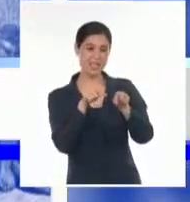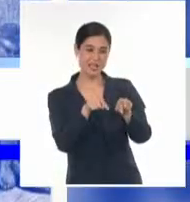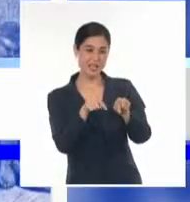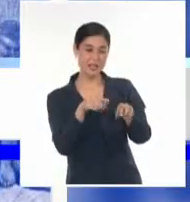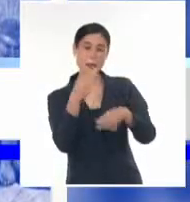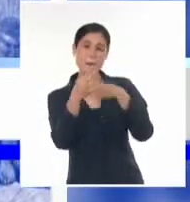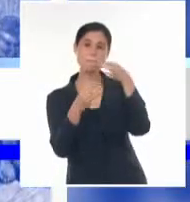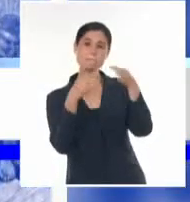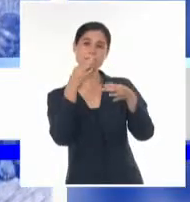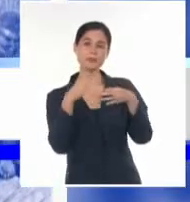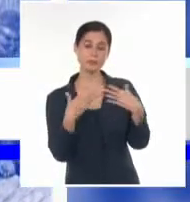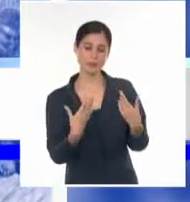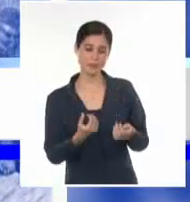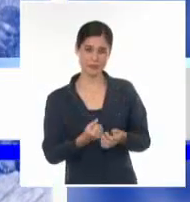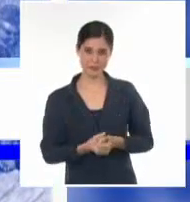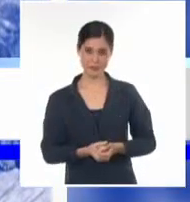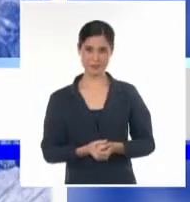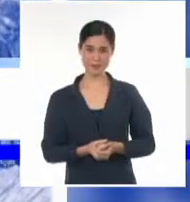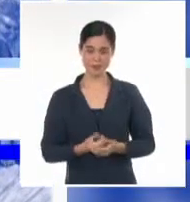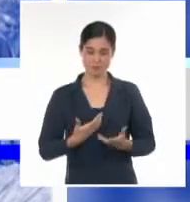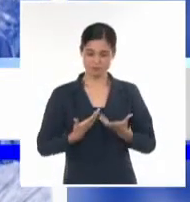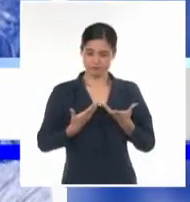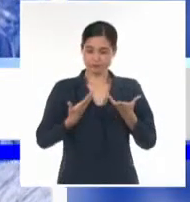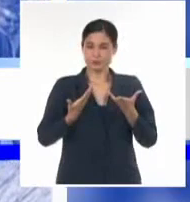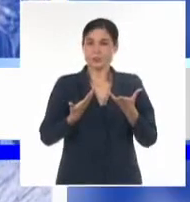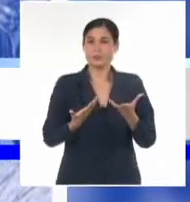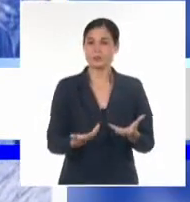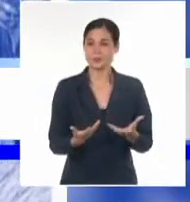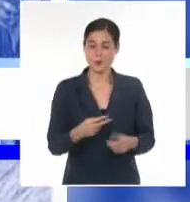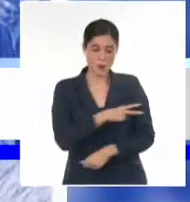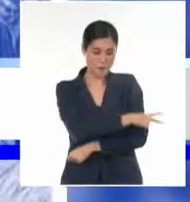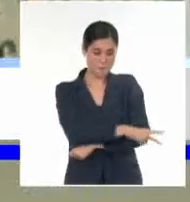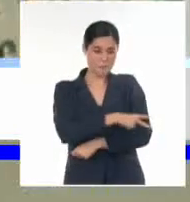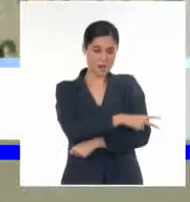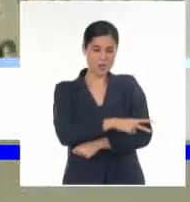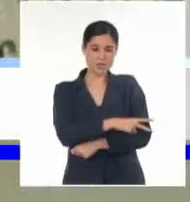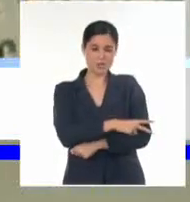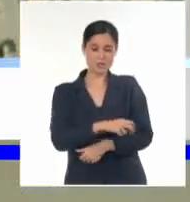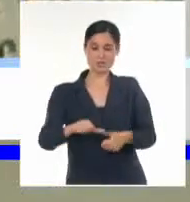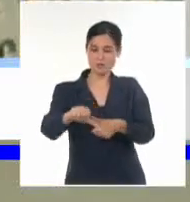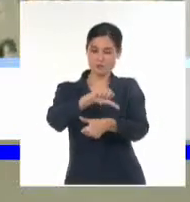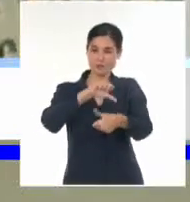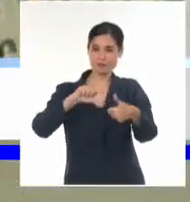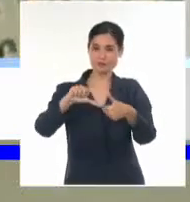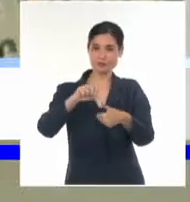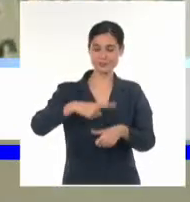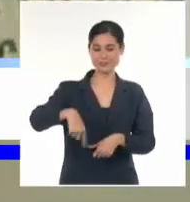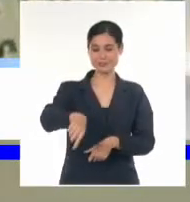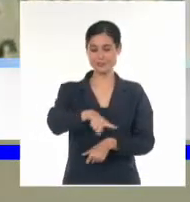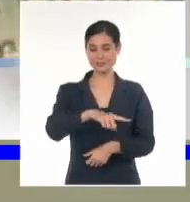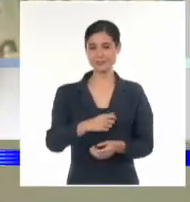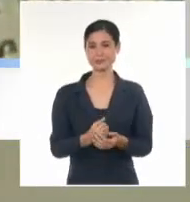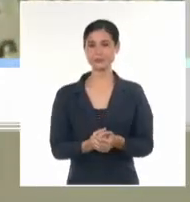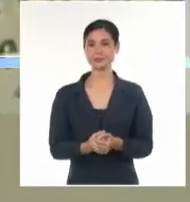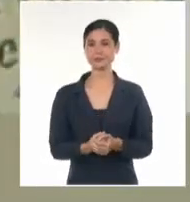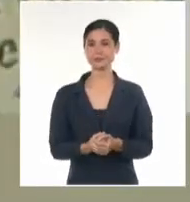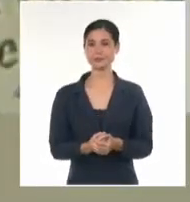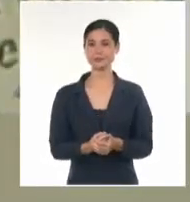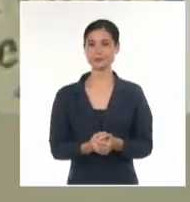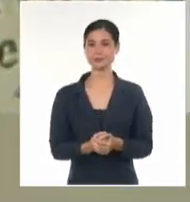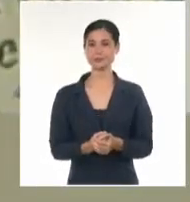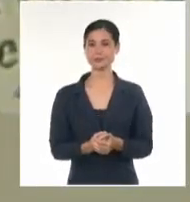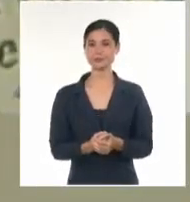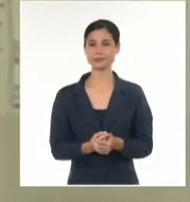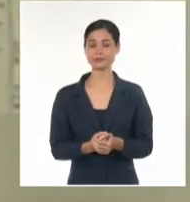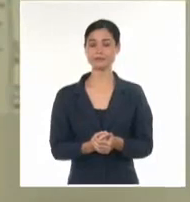justas demandas de indemnización presentadas por países del Caribe antiguas metrópolis colonizadoras Rodríguez parrilla recordó